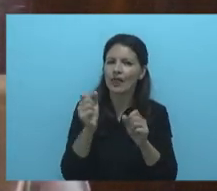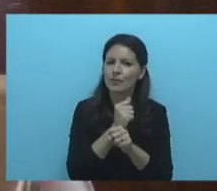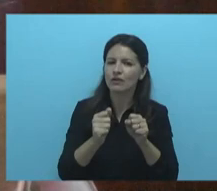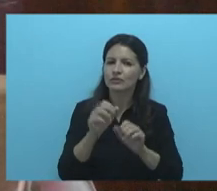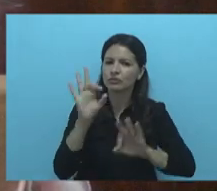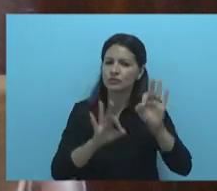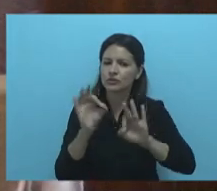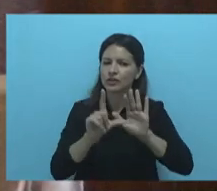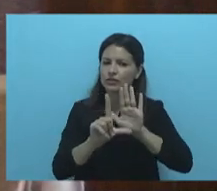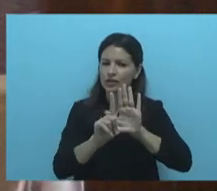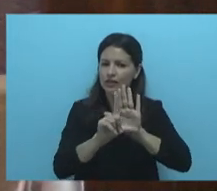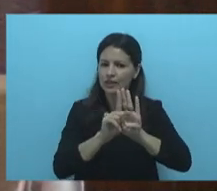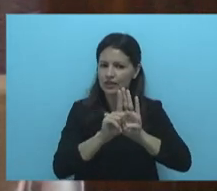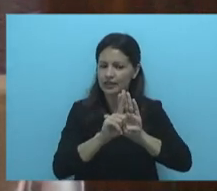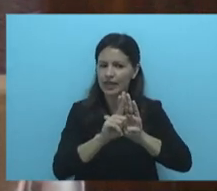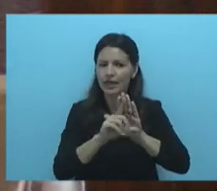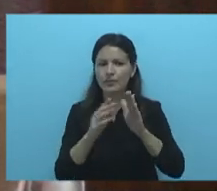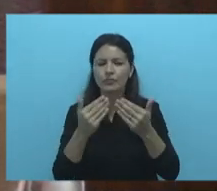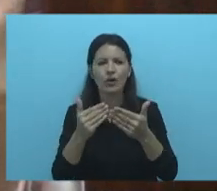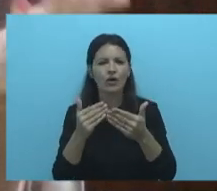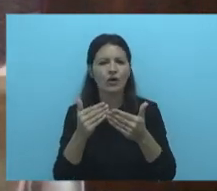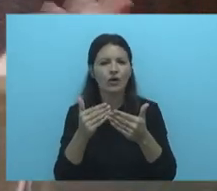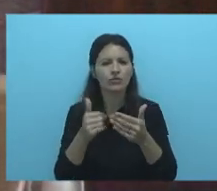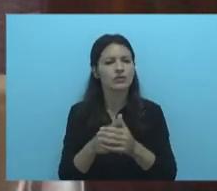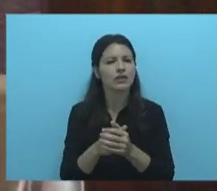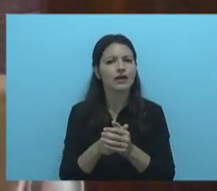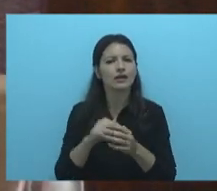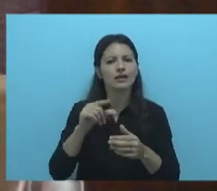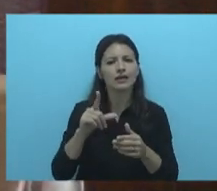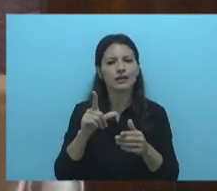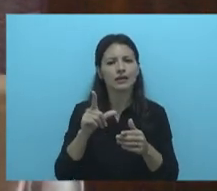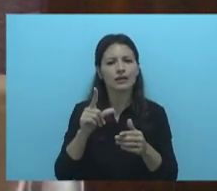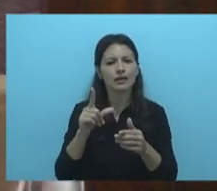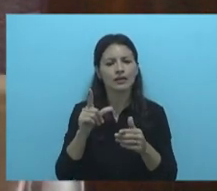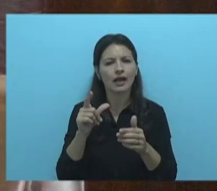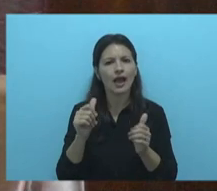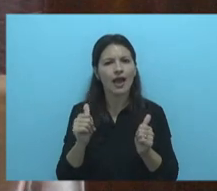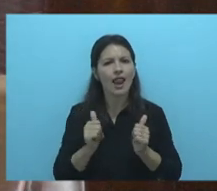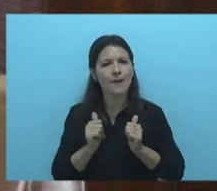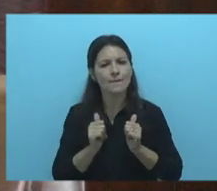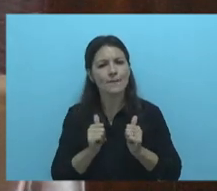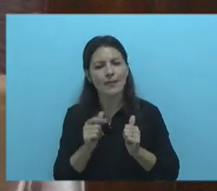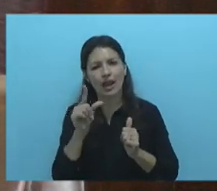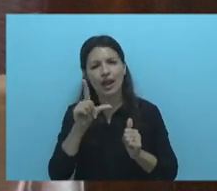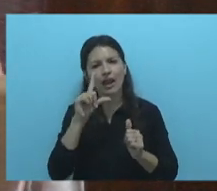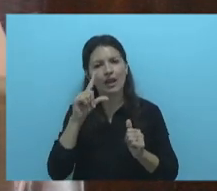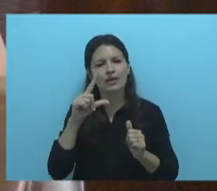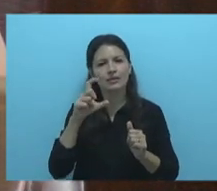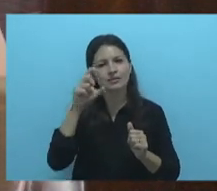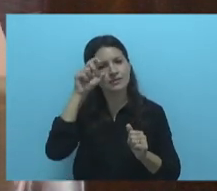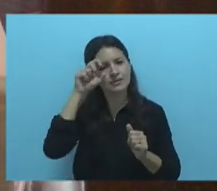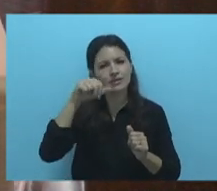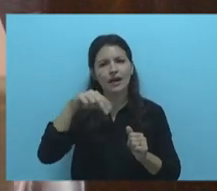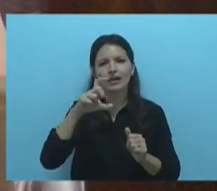de licencias para los trabajadores y trabajadoras del Estado, de autoría del diputado Oliver, y que lleva adjuntos otros